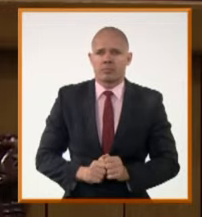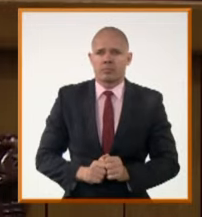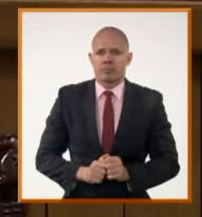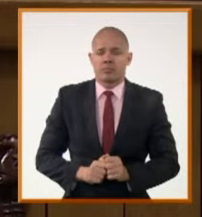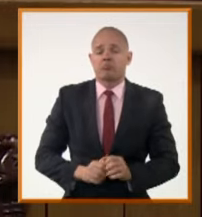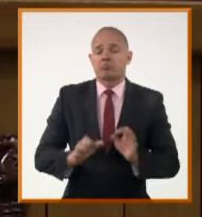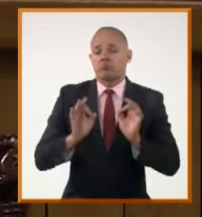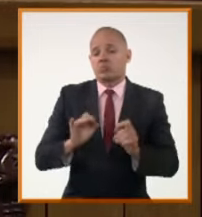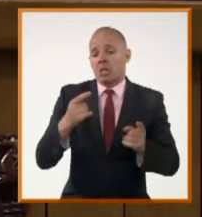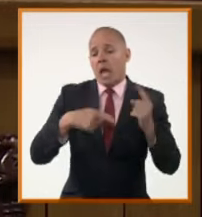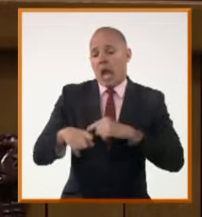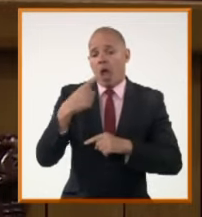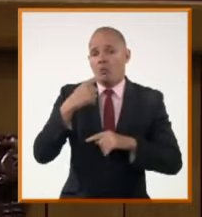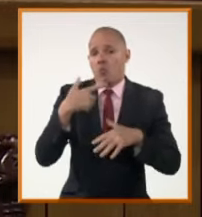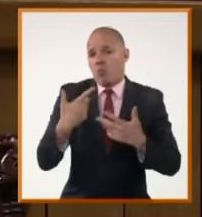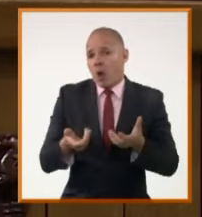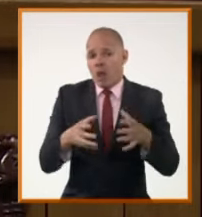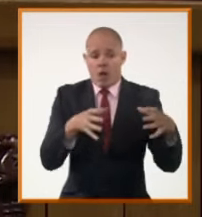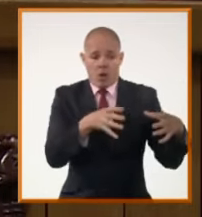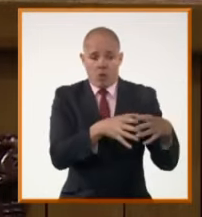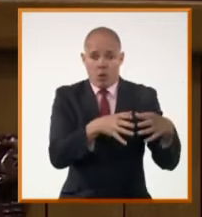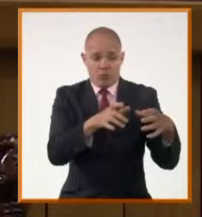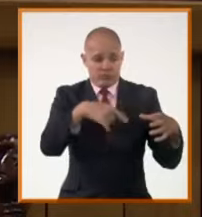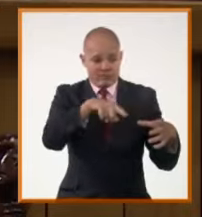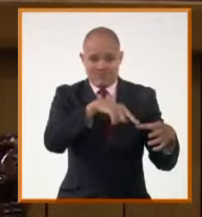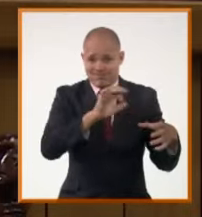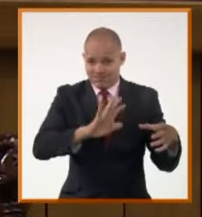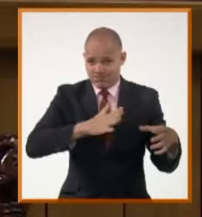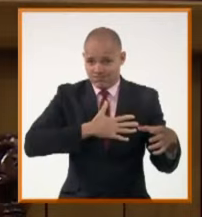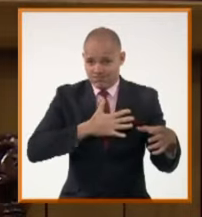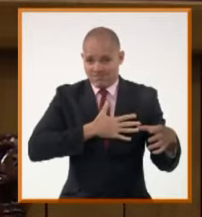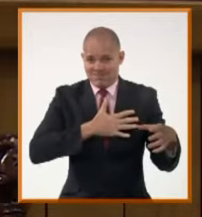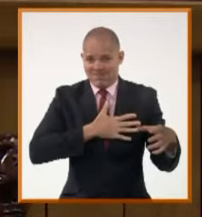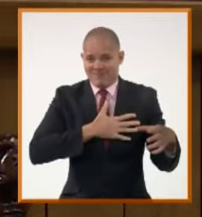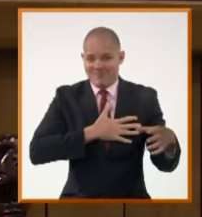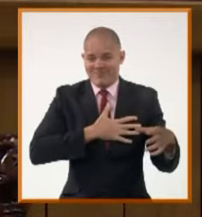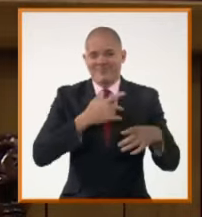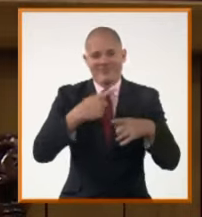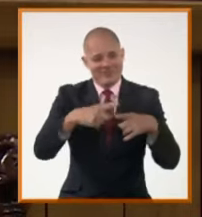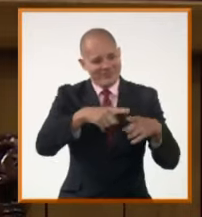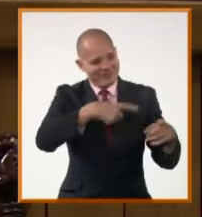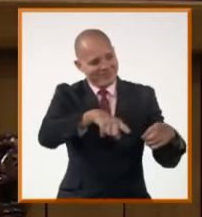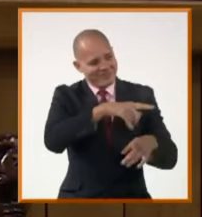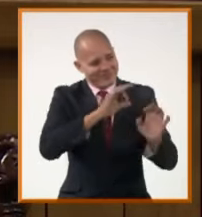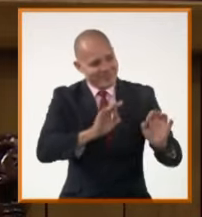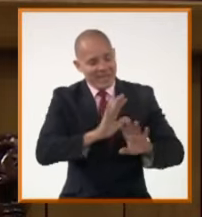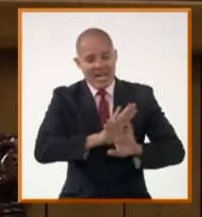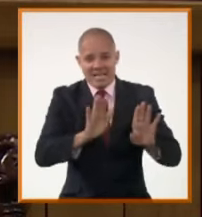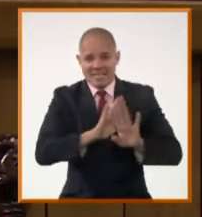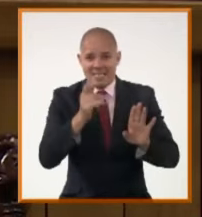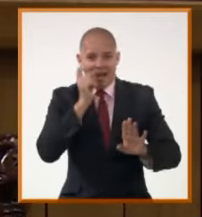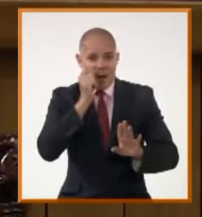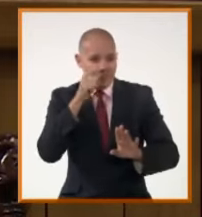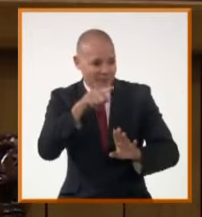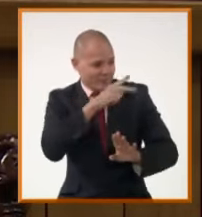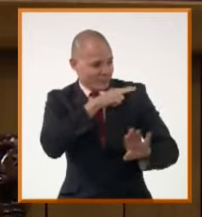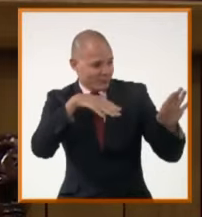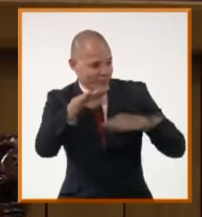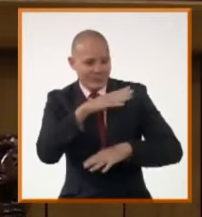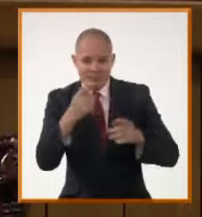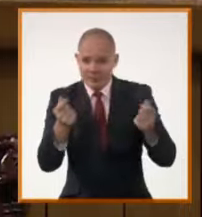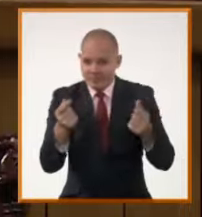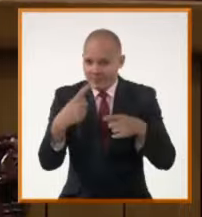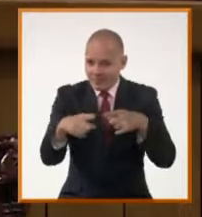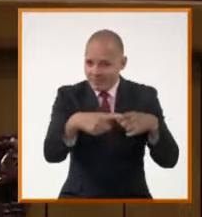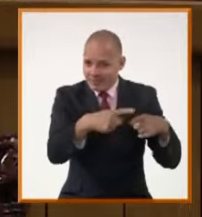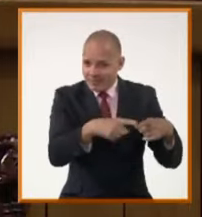Sobre los actores económicos no estatales, las estadísticas, ustedes las dio Alejandro, ya casi 10.000 MIPYMES,